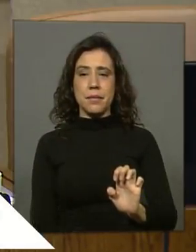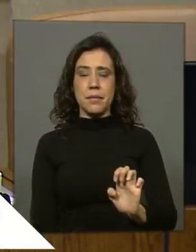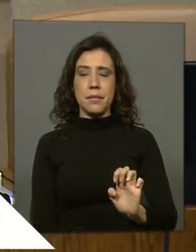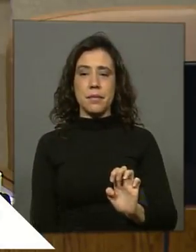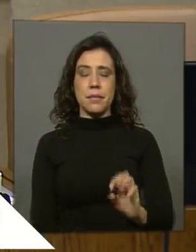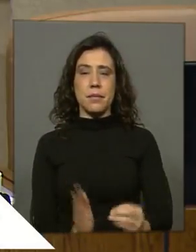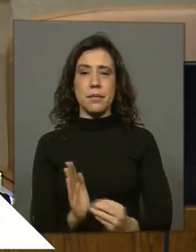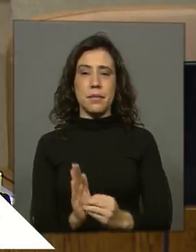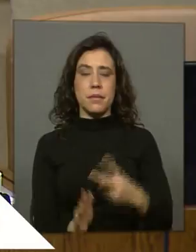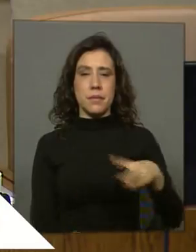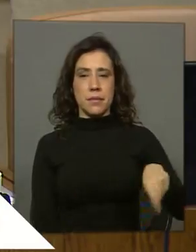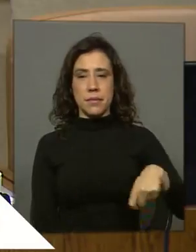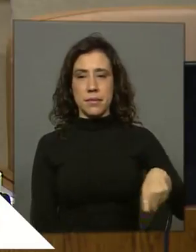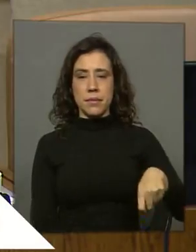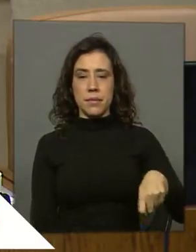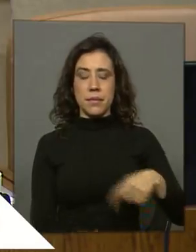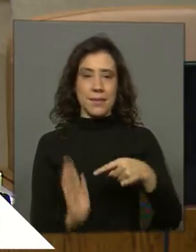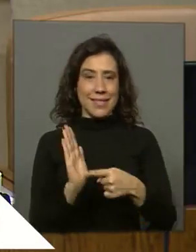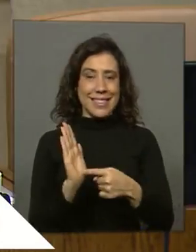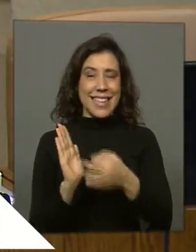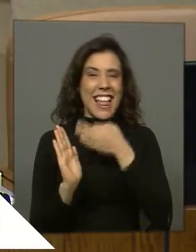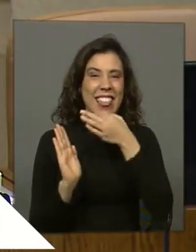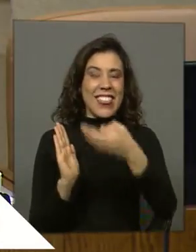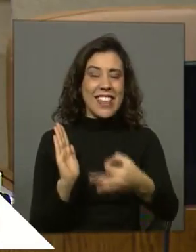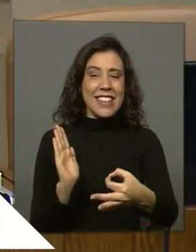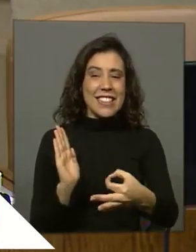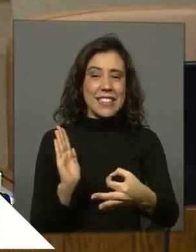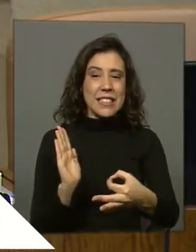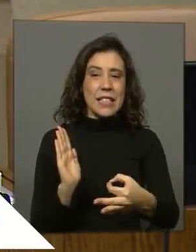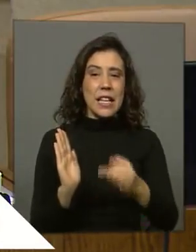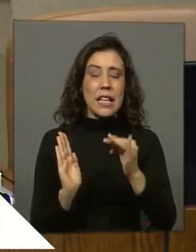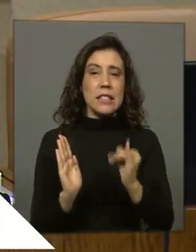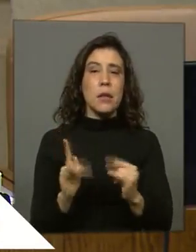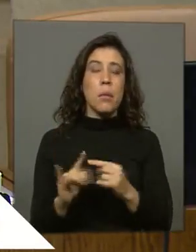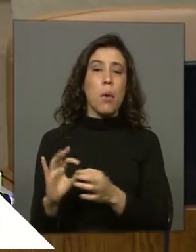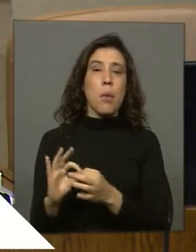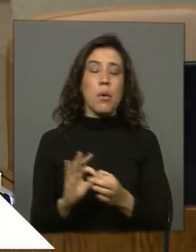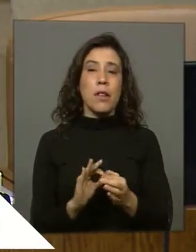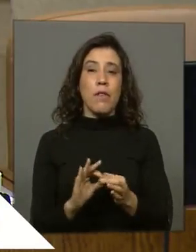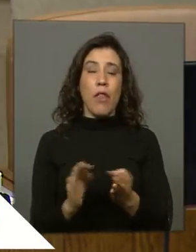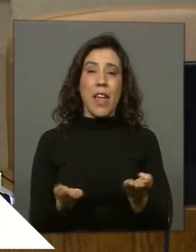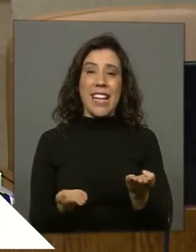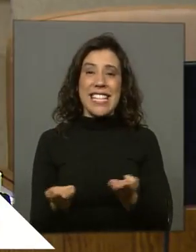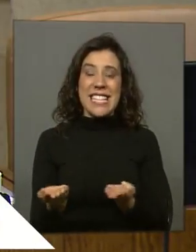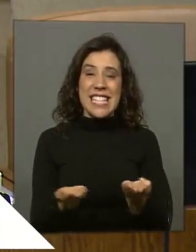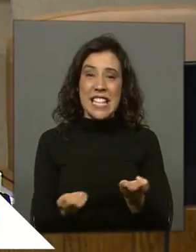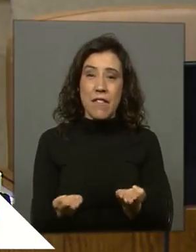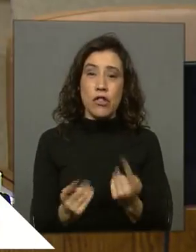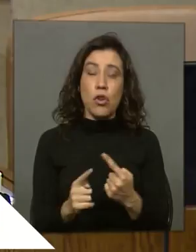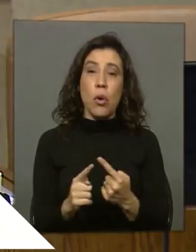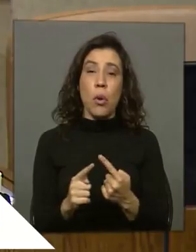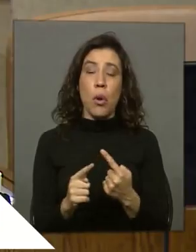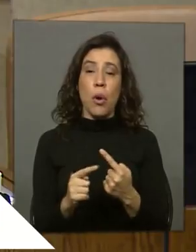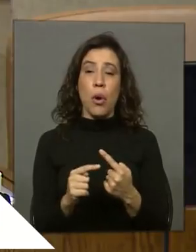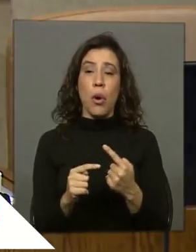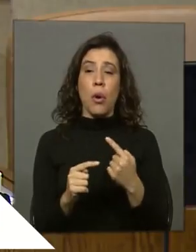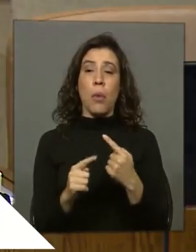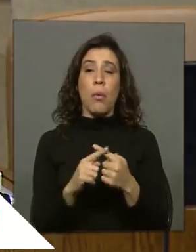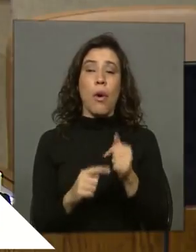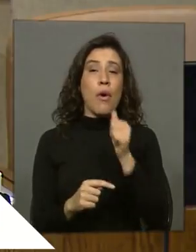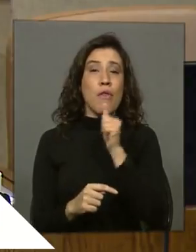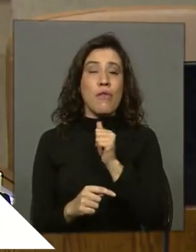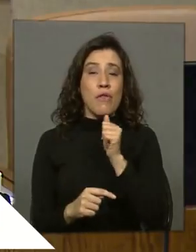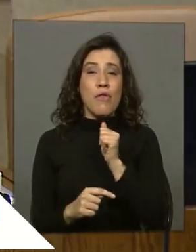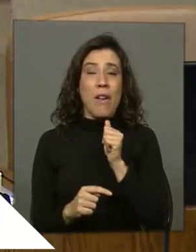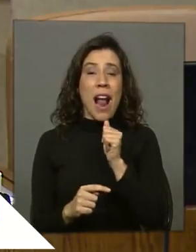incorporado por el Senado que dice que si con ocasión del servicio y como consecuencia de la falta